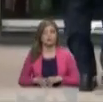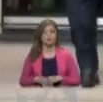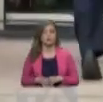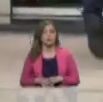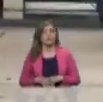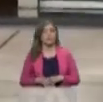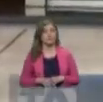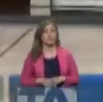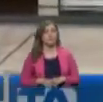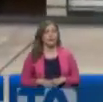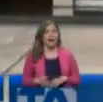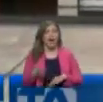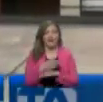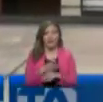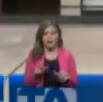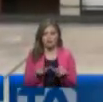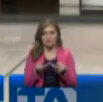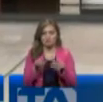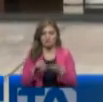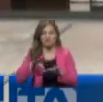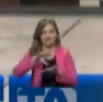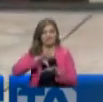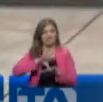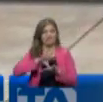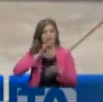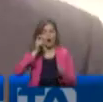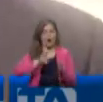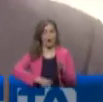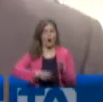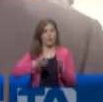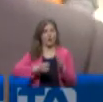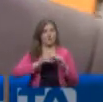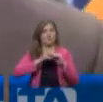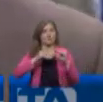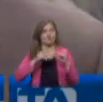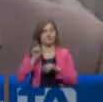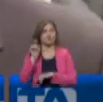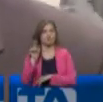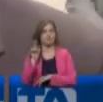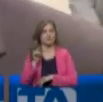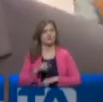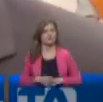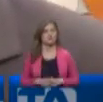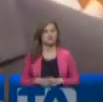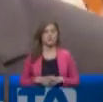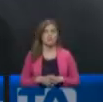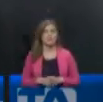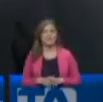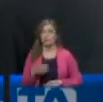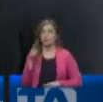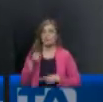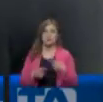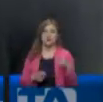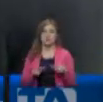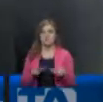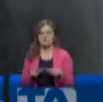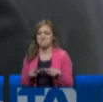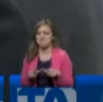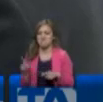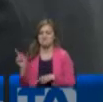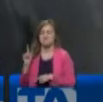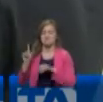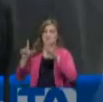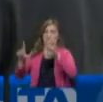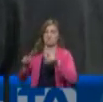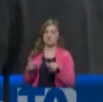Fue previa su posesión ante la Asamblea Nacional que los jueces del Tribunal Contencioso Electoral se refirieron a la tarea que deberán desarrollar